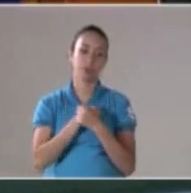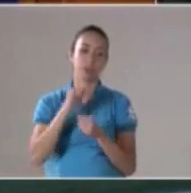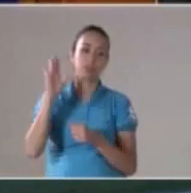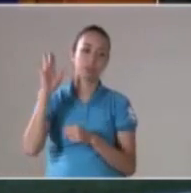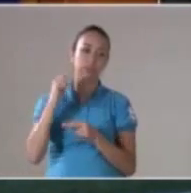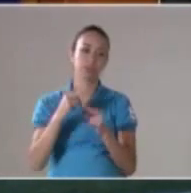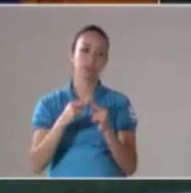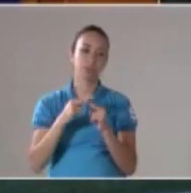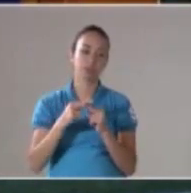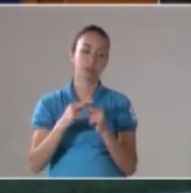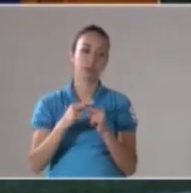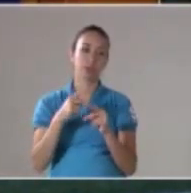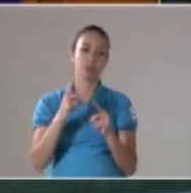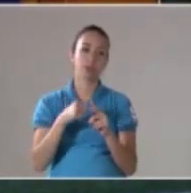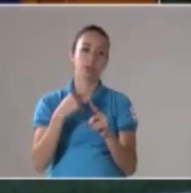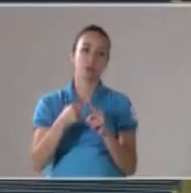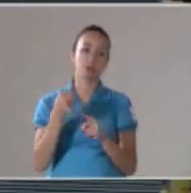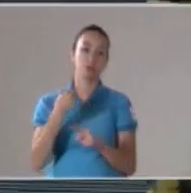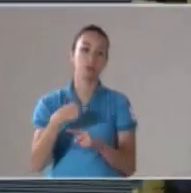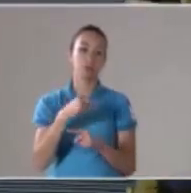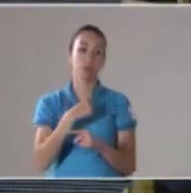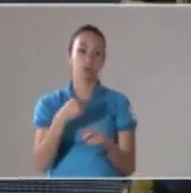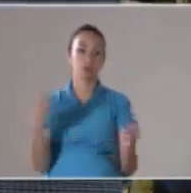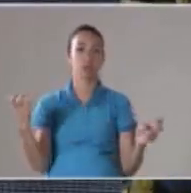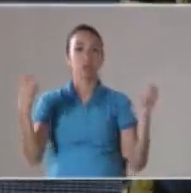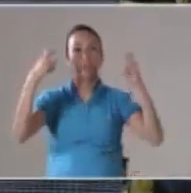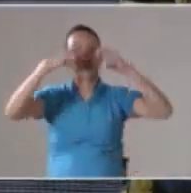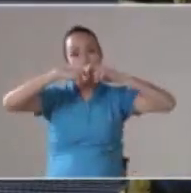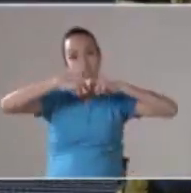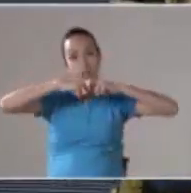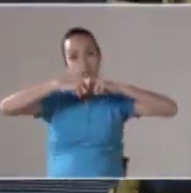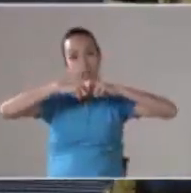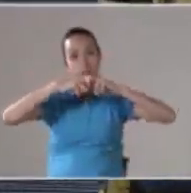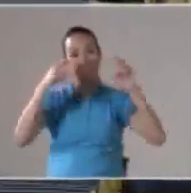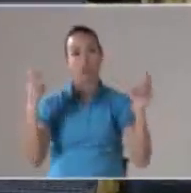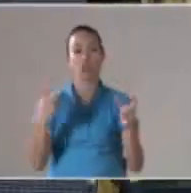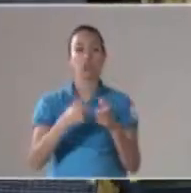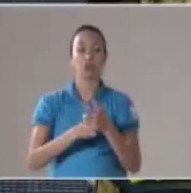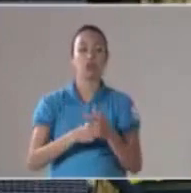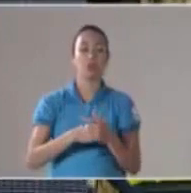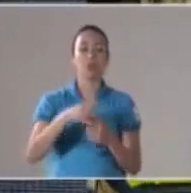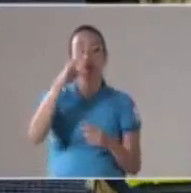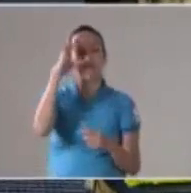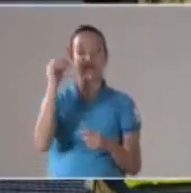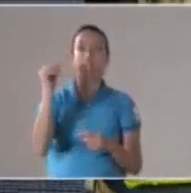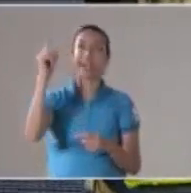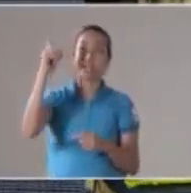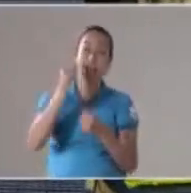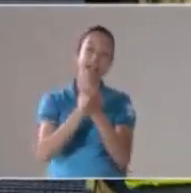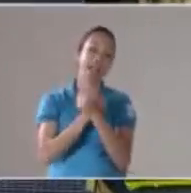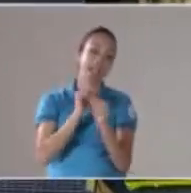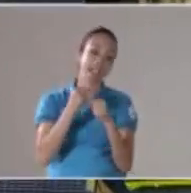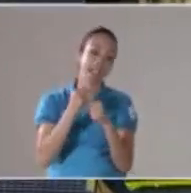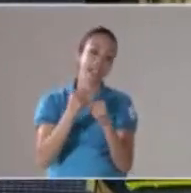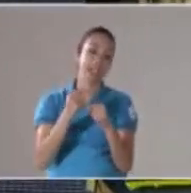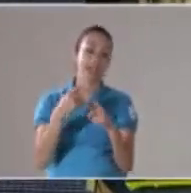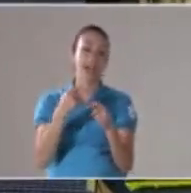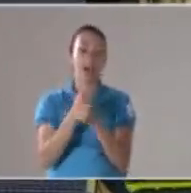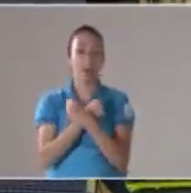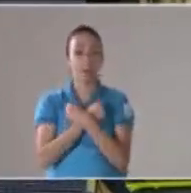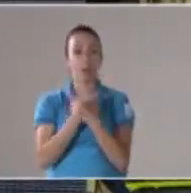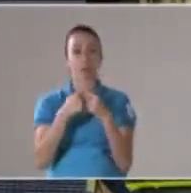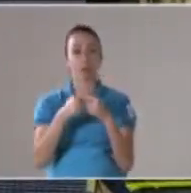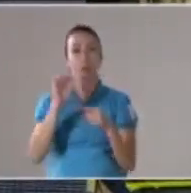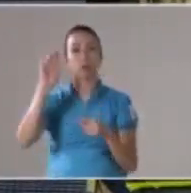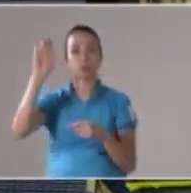es como enclavar, como un link. Él hace cosas por amor a su nombre. Nosotros hacemos cosas por amor a su nombre.